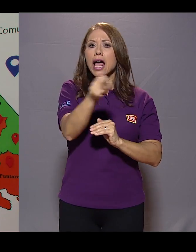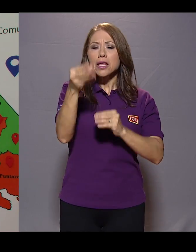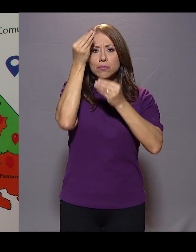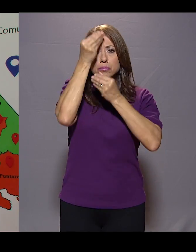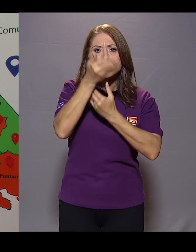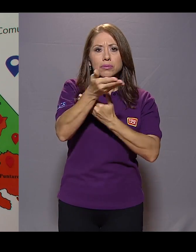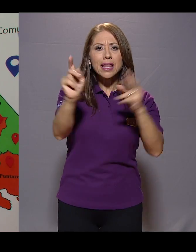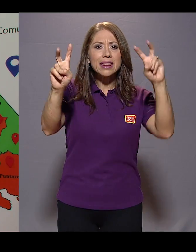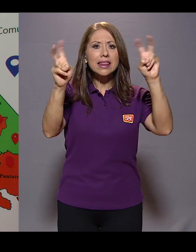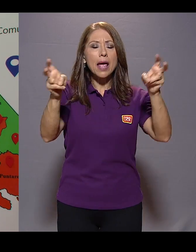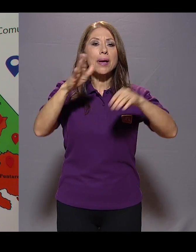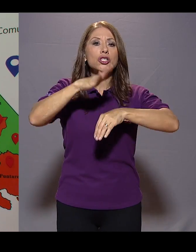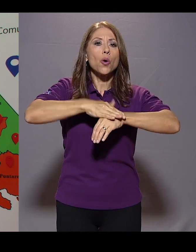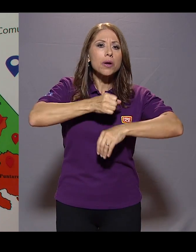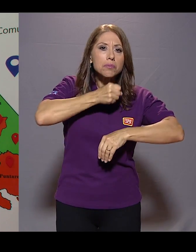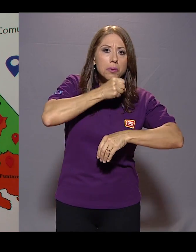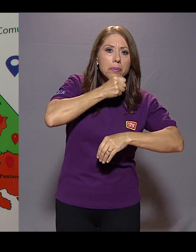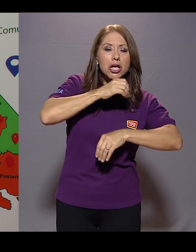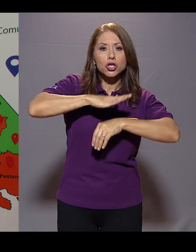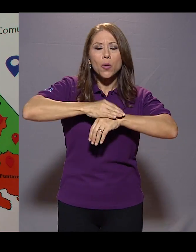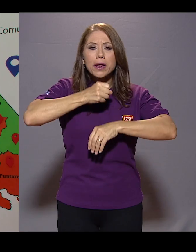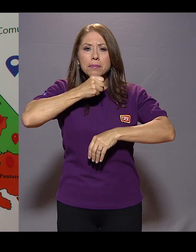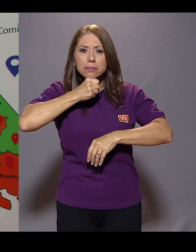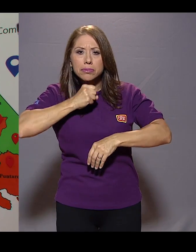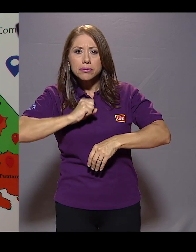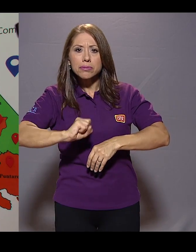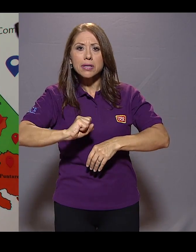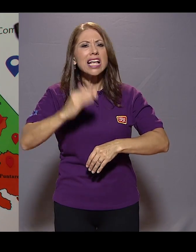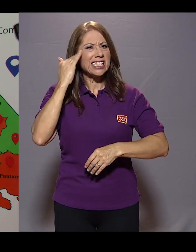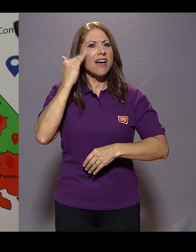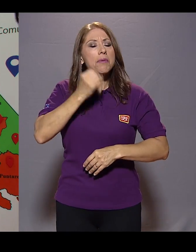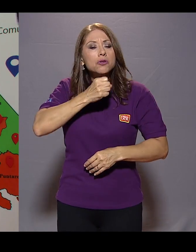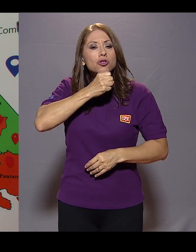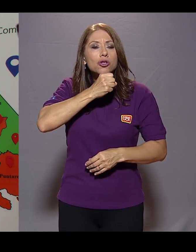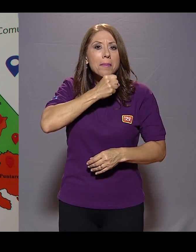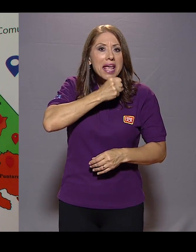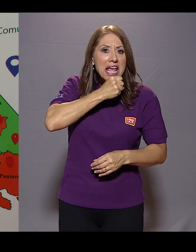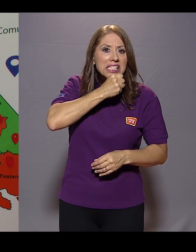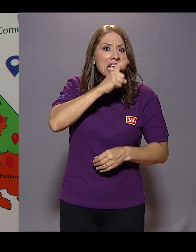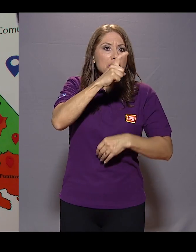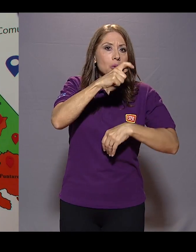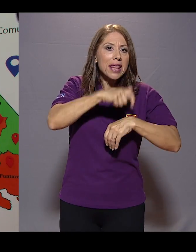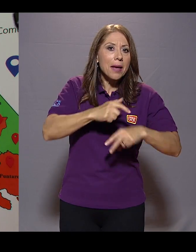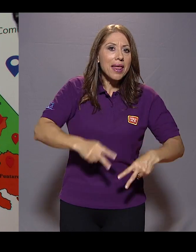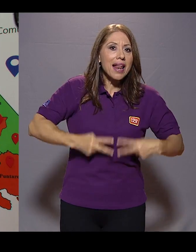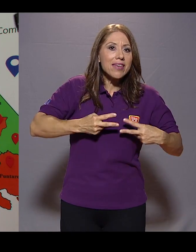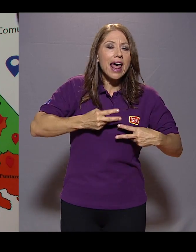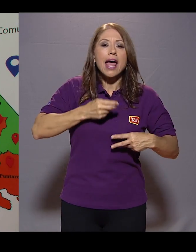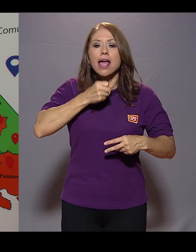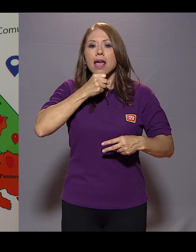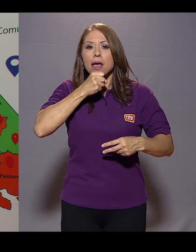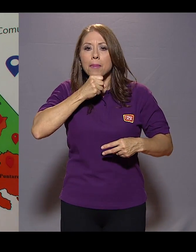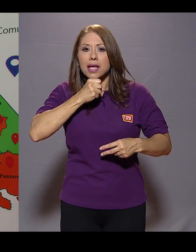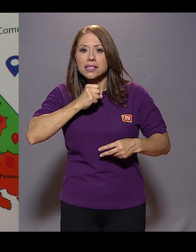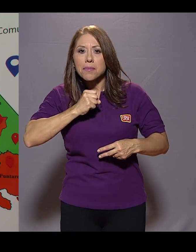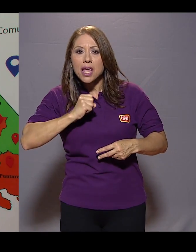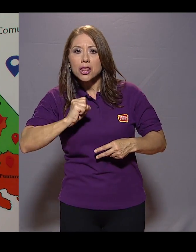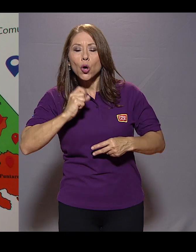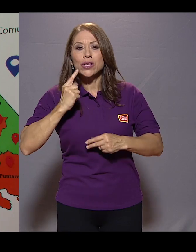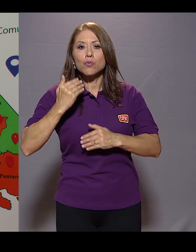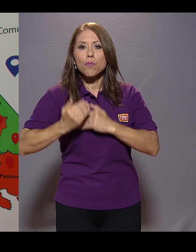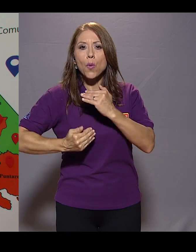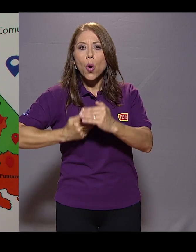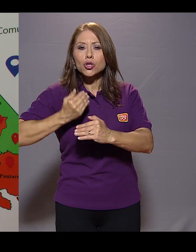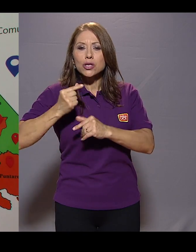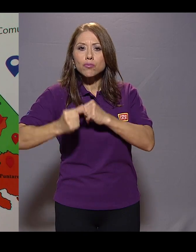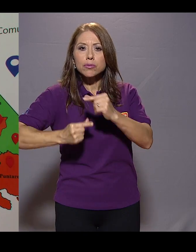temas relacionados a vejez y envejecimiento, ¿verdad? Sabemos que vejez es una etapa de la vida y envejecimiento es un proceso paulatino, ¿verdad?, que